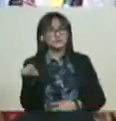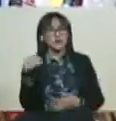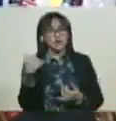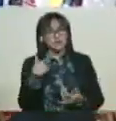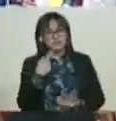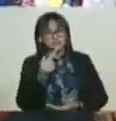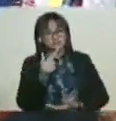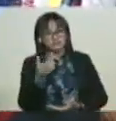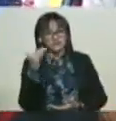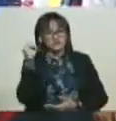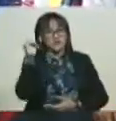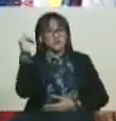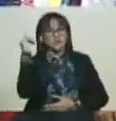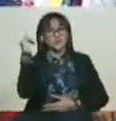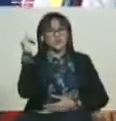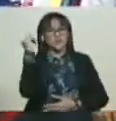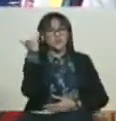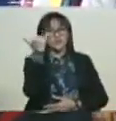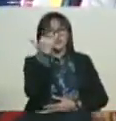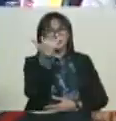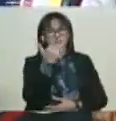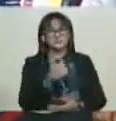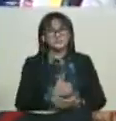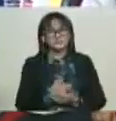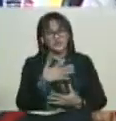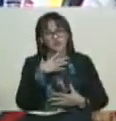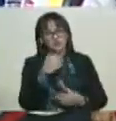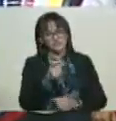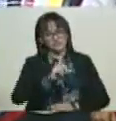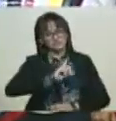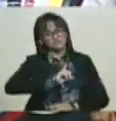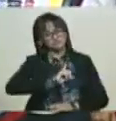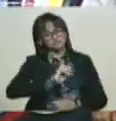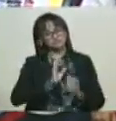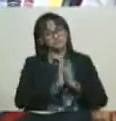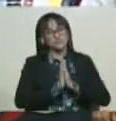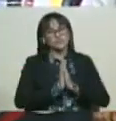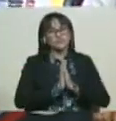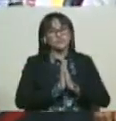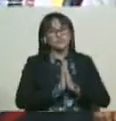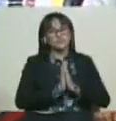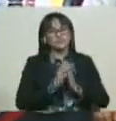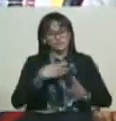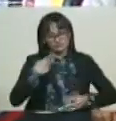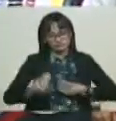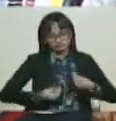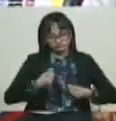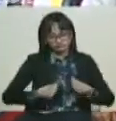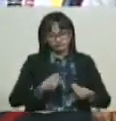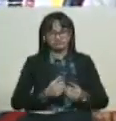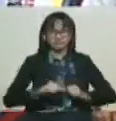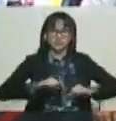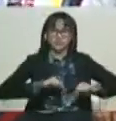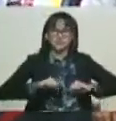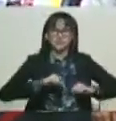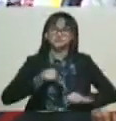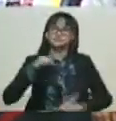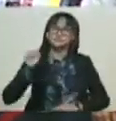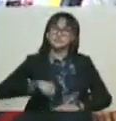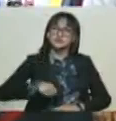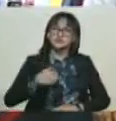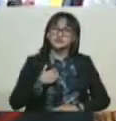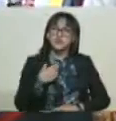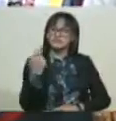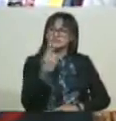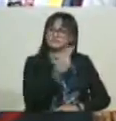decirle y ahora juego mismo confíen en mí yo lo voy a hacer yo nicolás